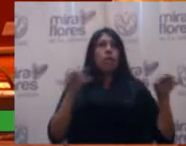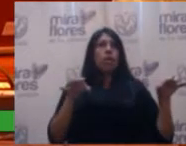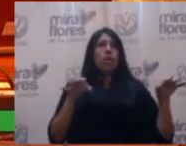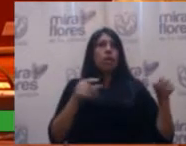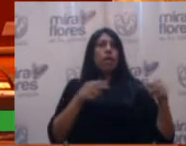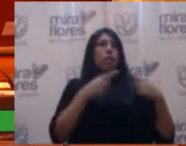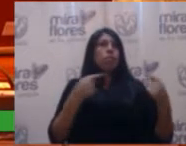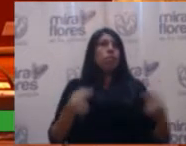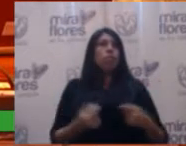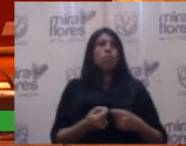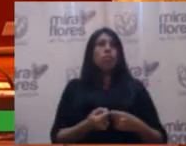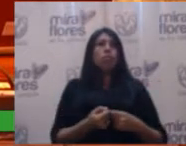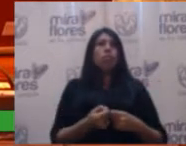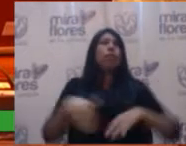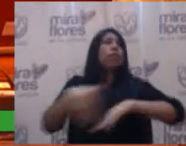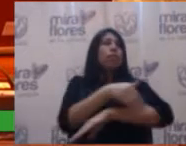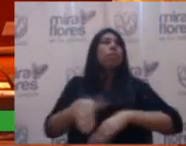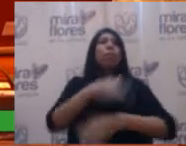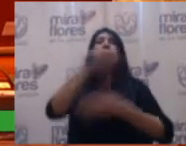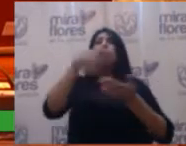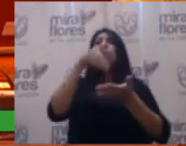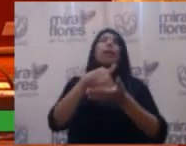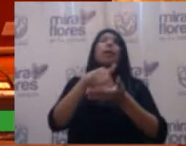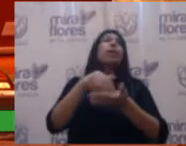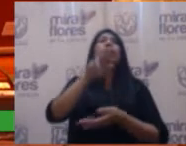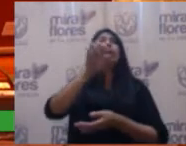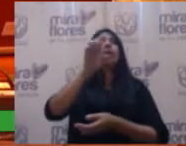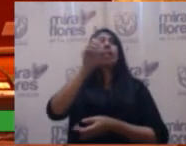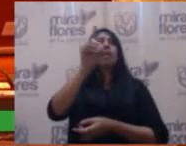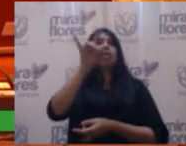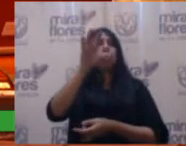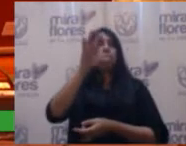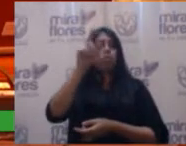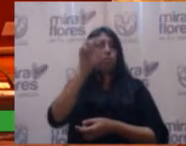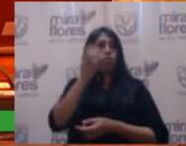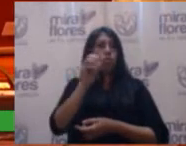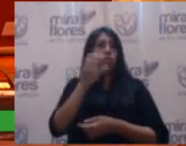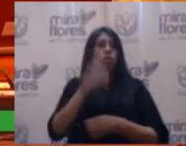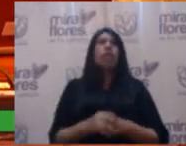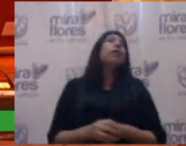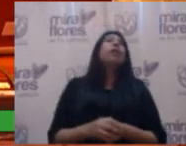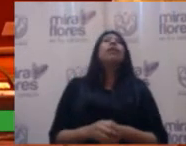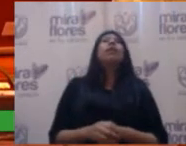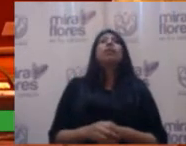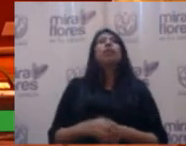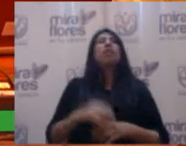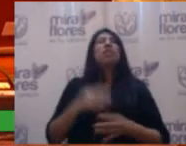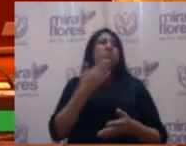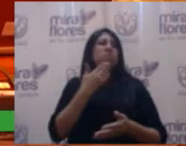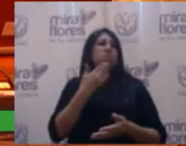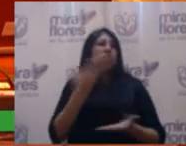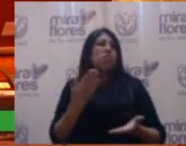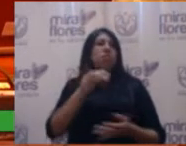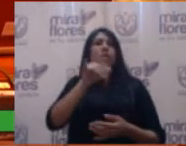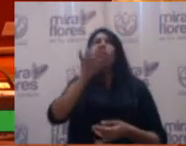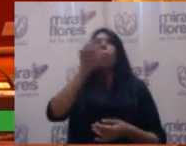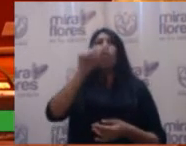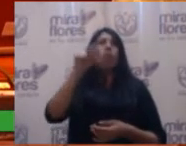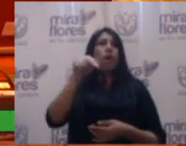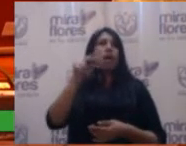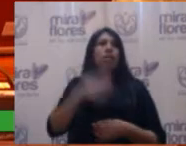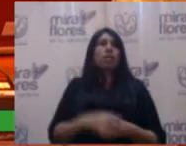en el Parque Reducto número 2, que es el busto de Juan Alfaro, que no tenía siendo una